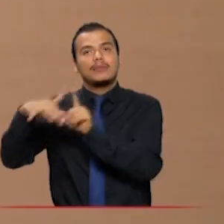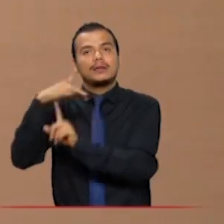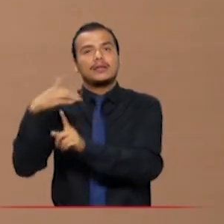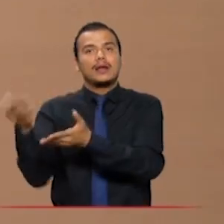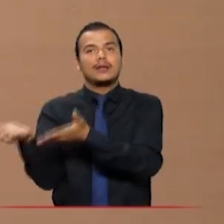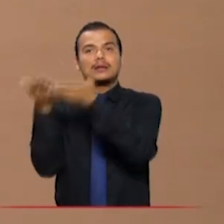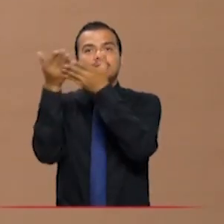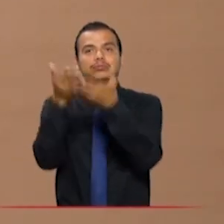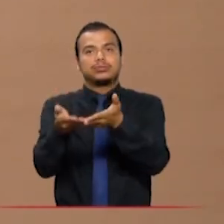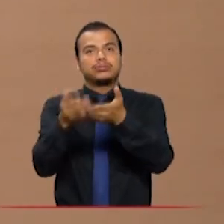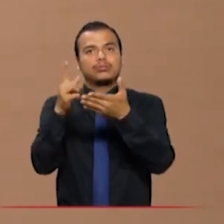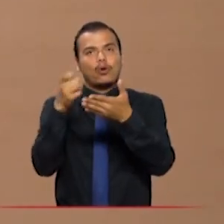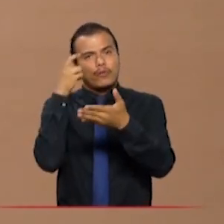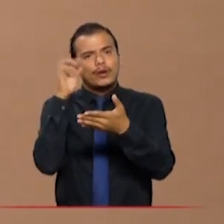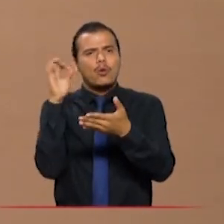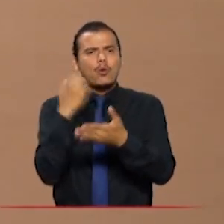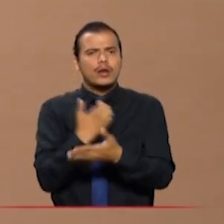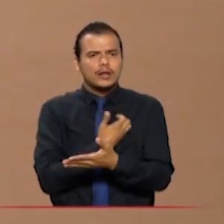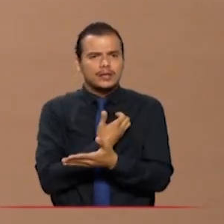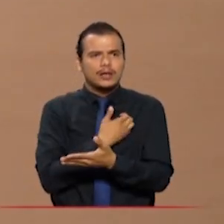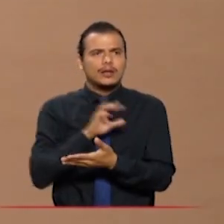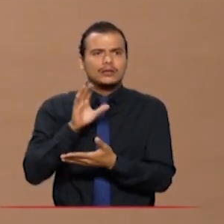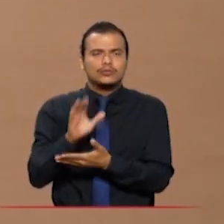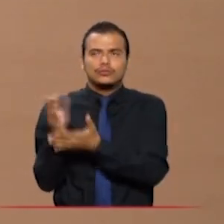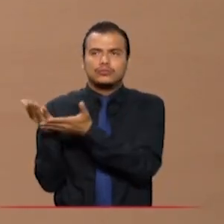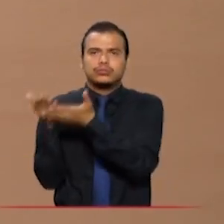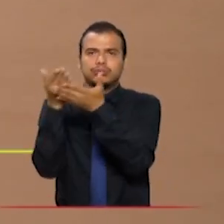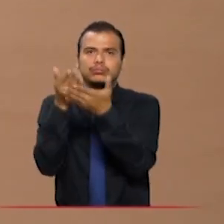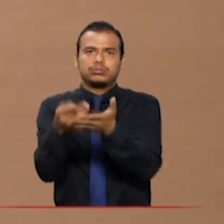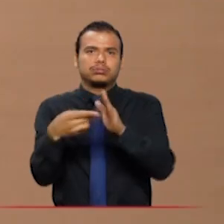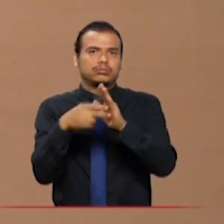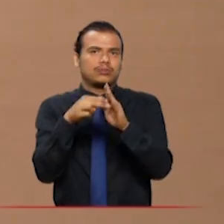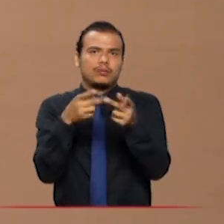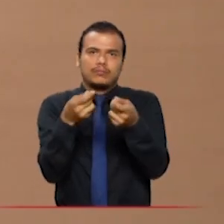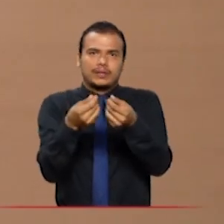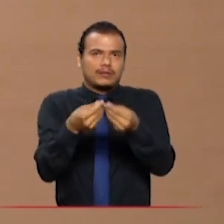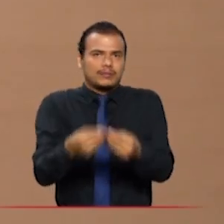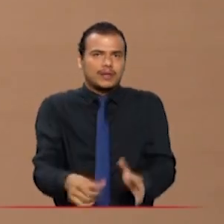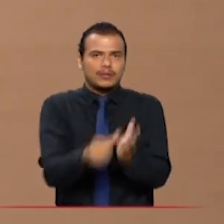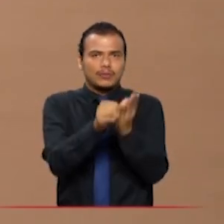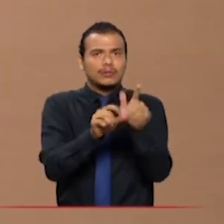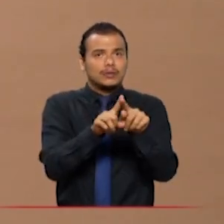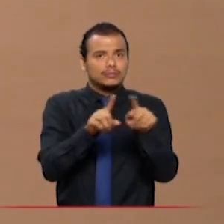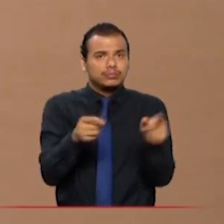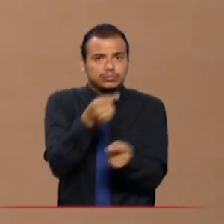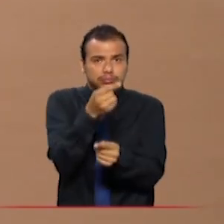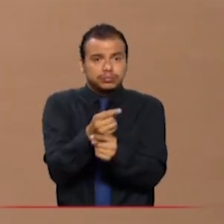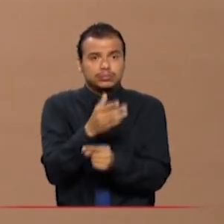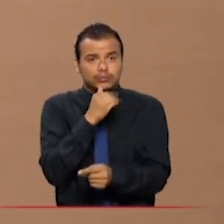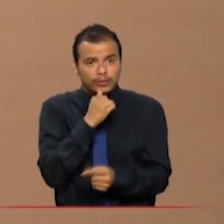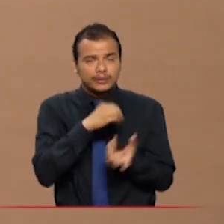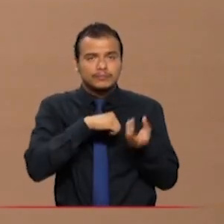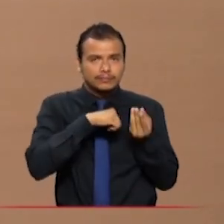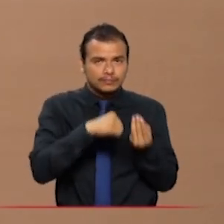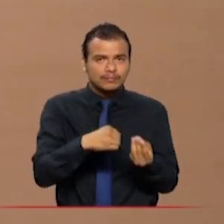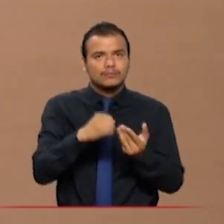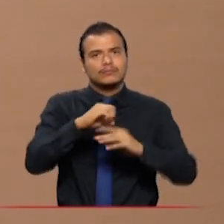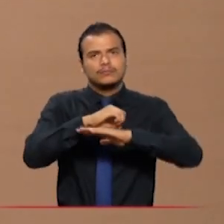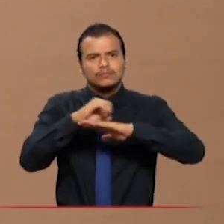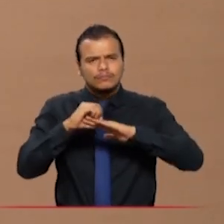territoriales. Quedó claro que entidades públicas, privadas, sindicatos, exdirectivos de la